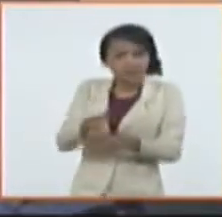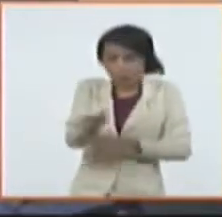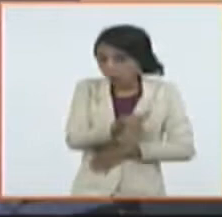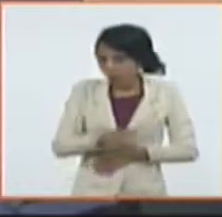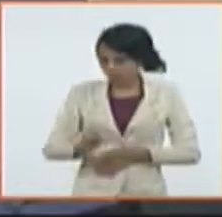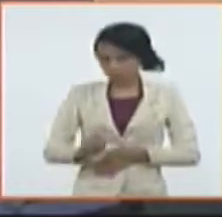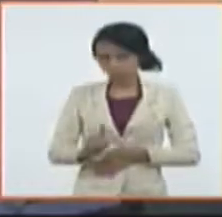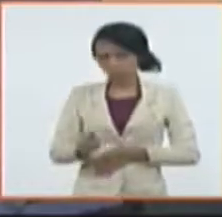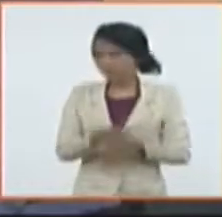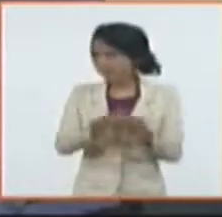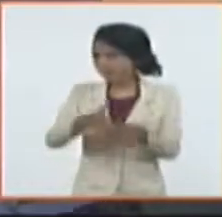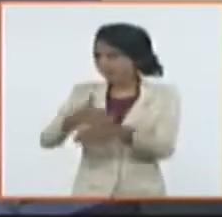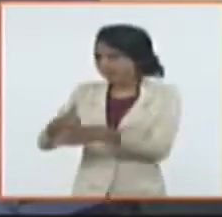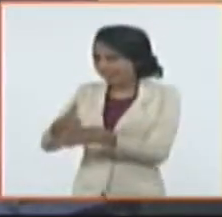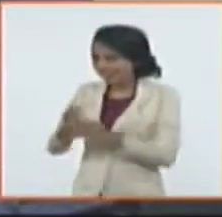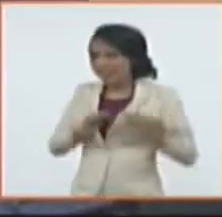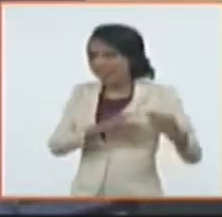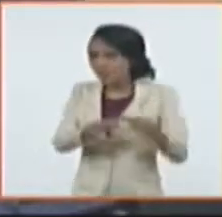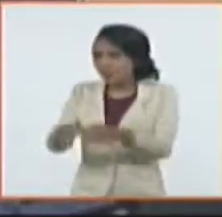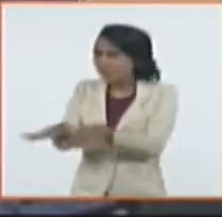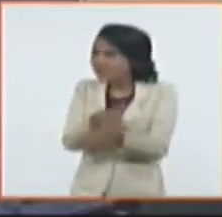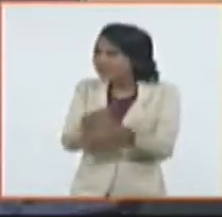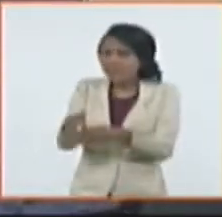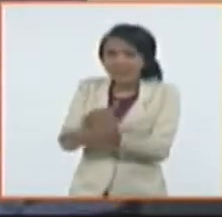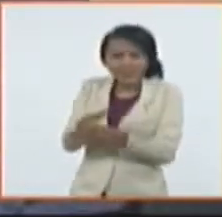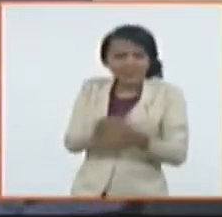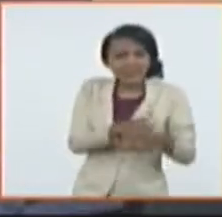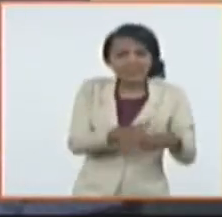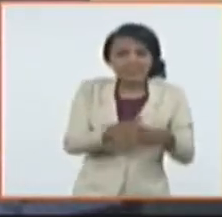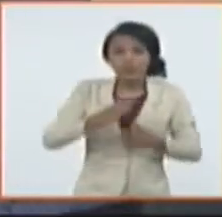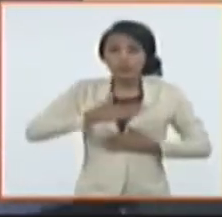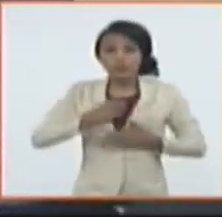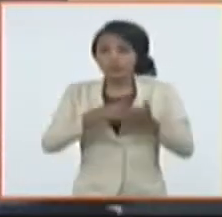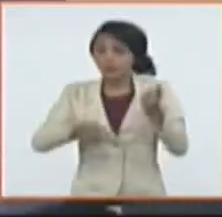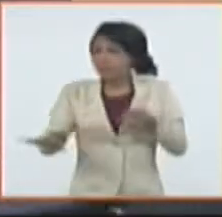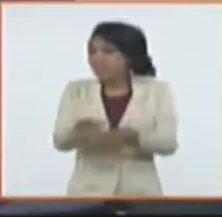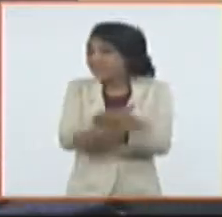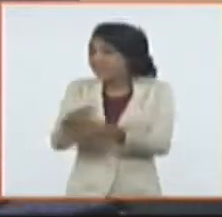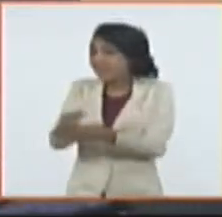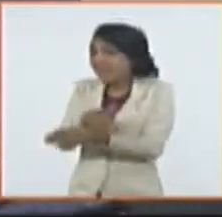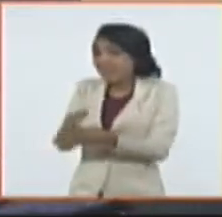son heterogéneas nuestras comunidades, son heterogéneas nuestras provincias, todas las provincias no son iguales.